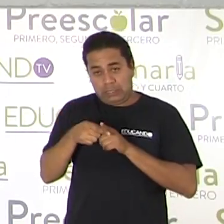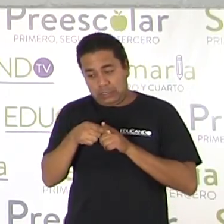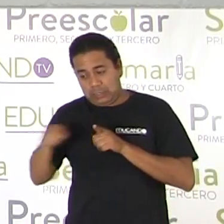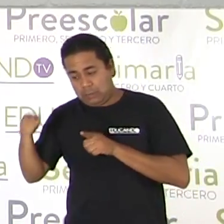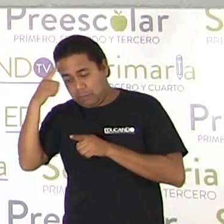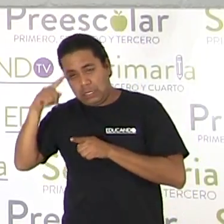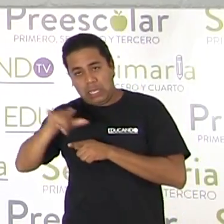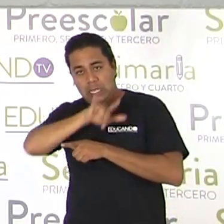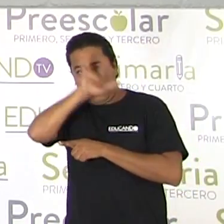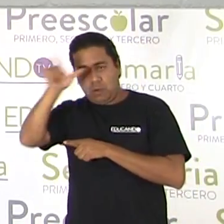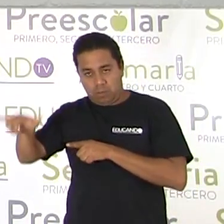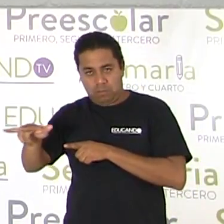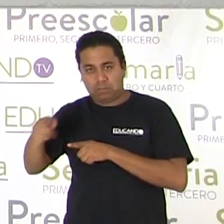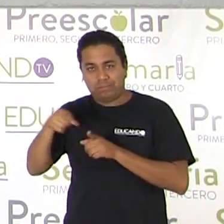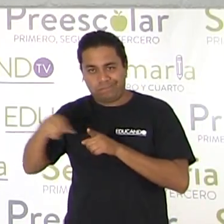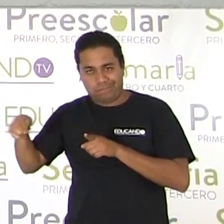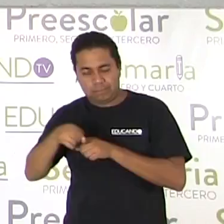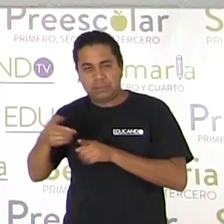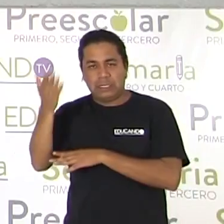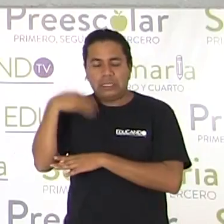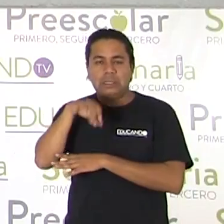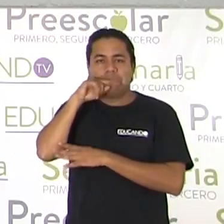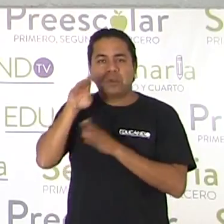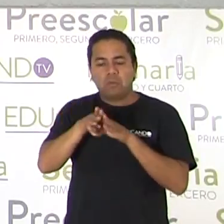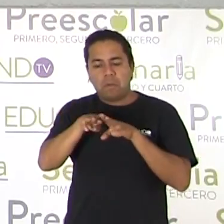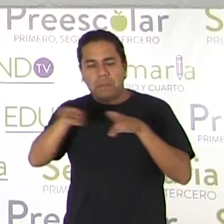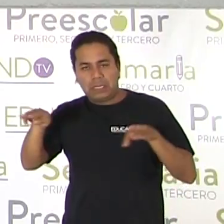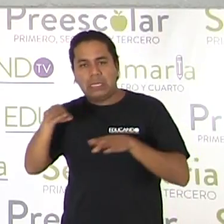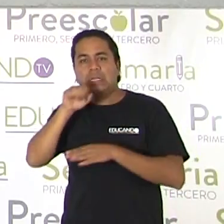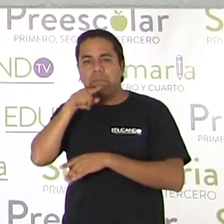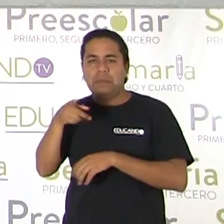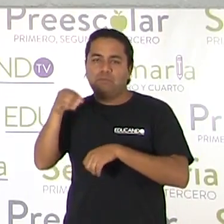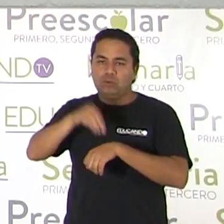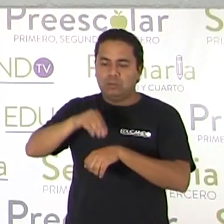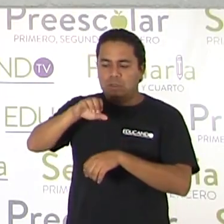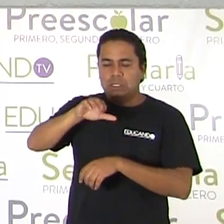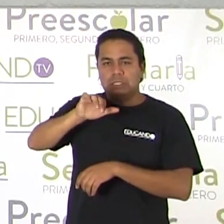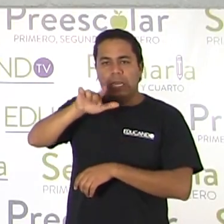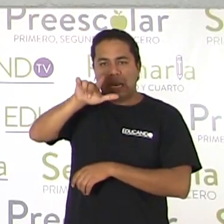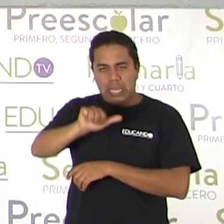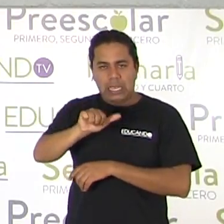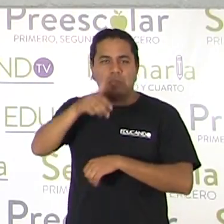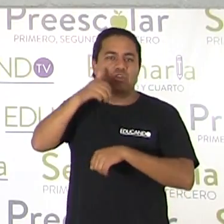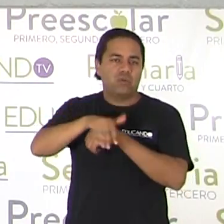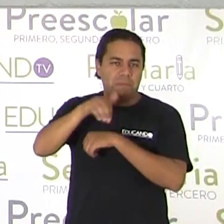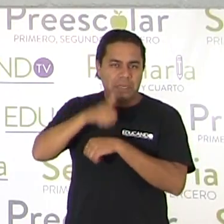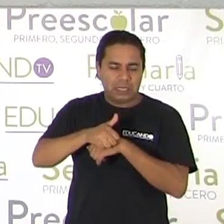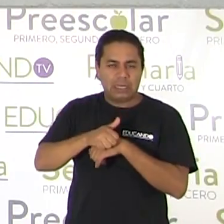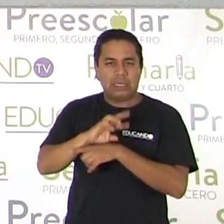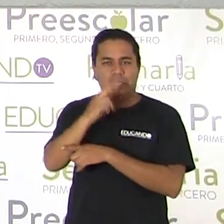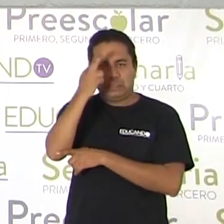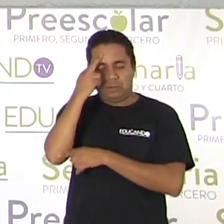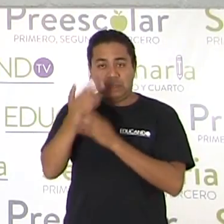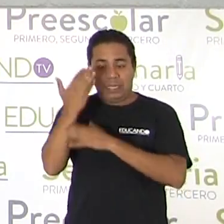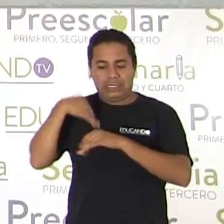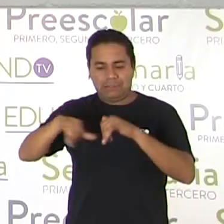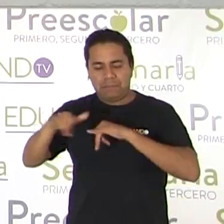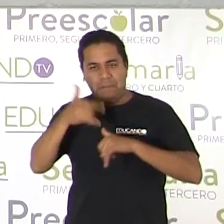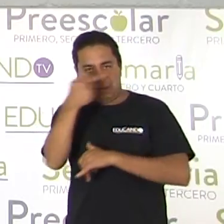para estimar esas distancias, también utilizamos lo que es una escala numérica, que en este caso, y de acuerdo al mapa que tenemos